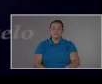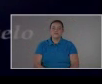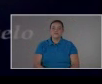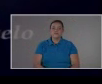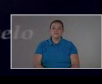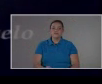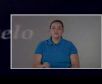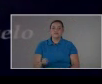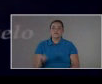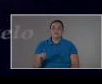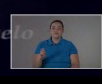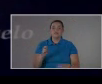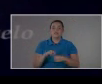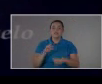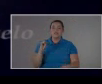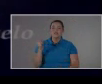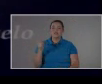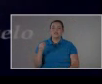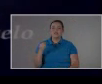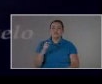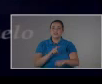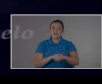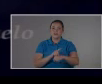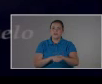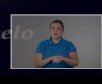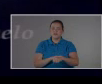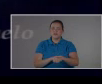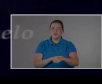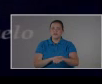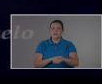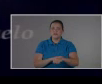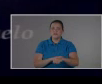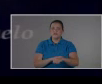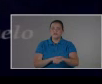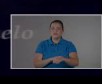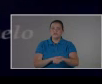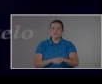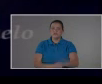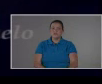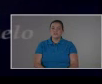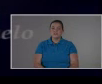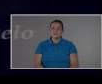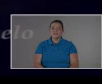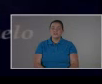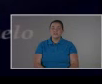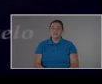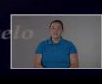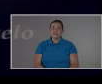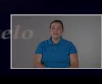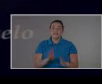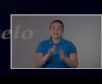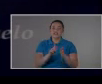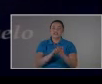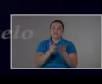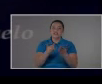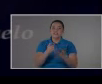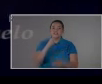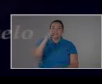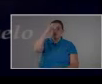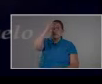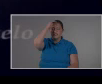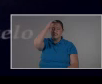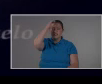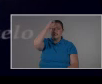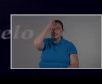¿En qué hora del reloj de Eclesiastés está usted y yo estamos viviendo? ¿Qué hora